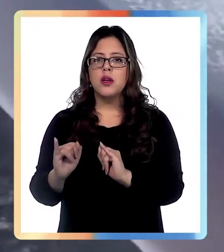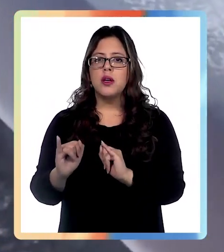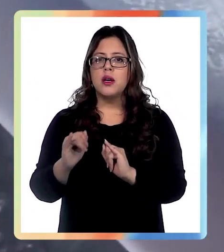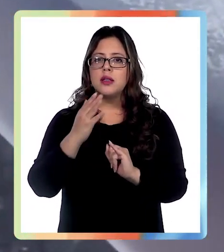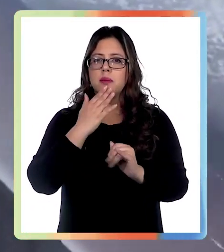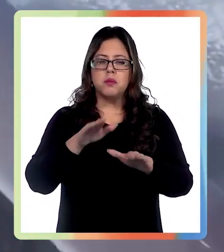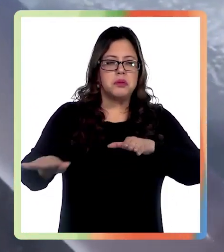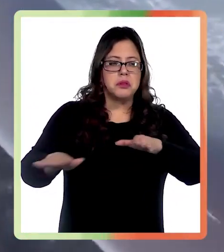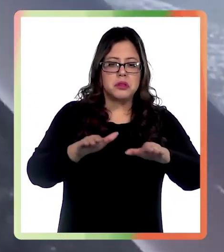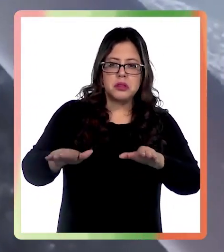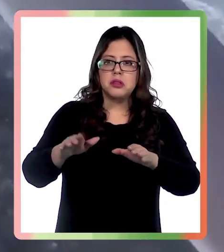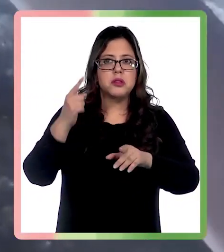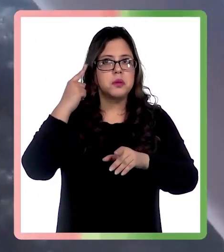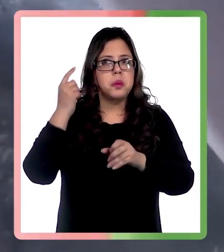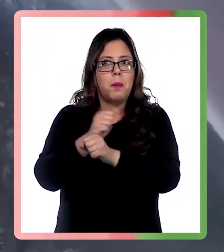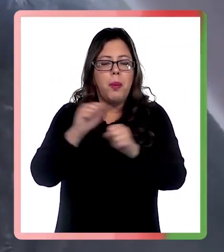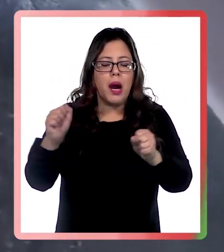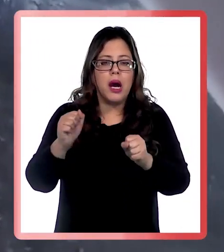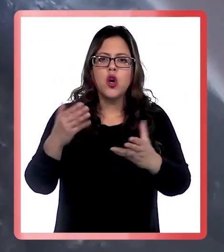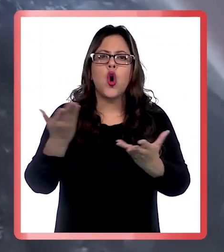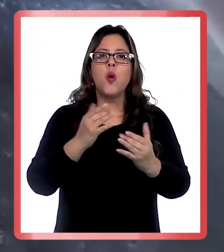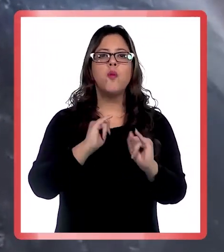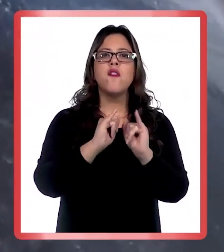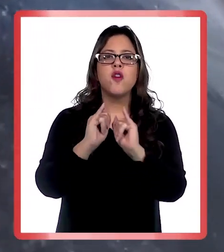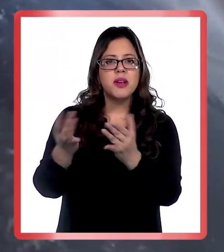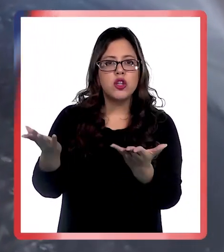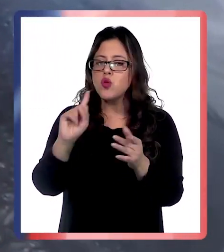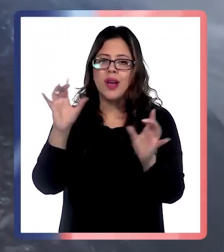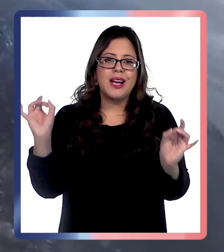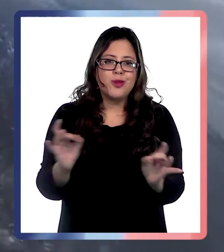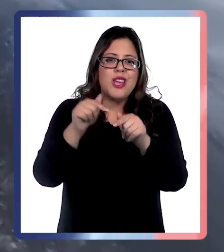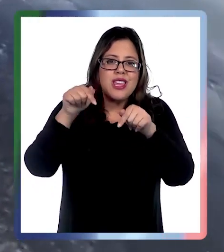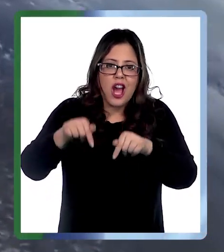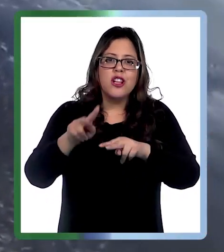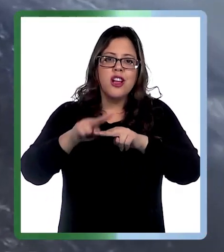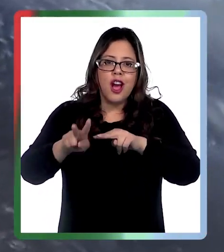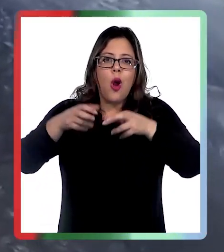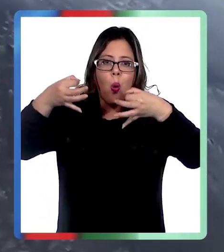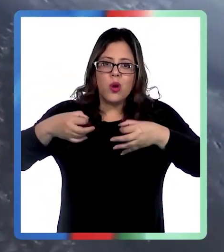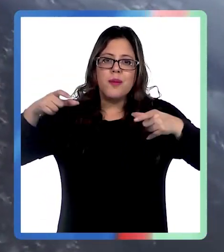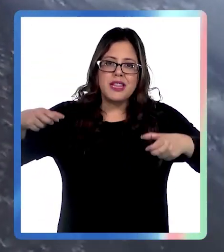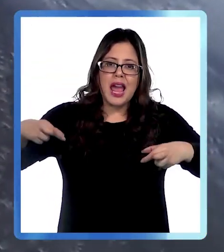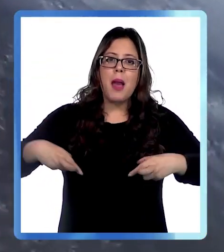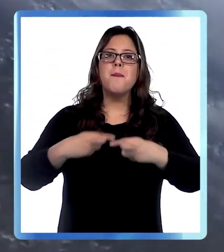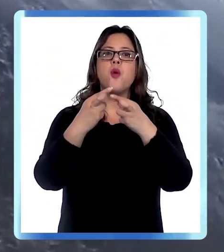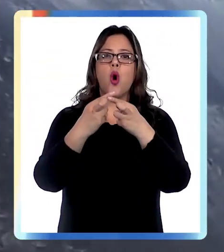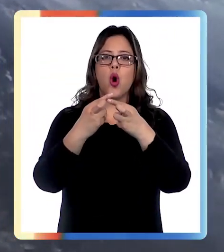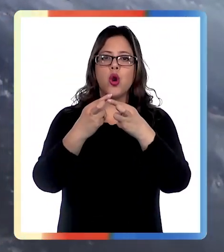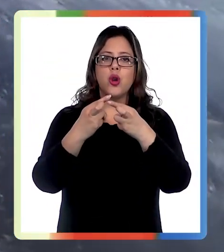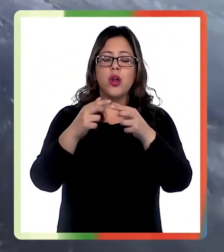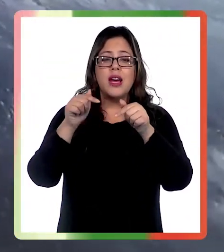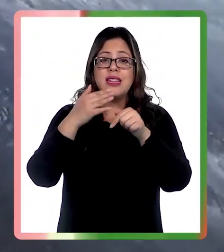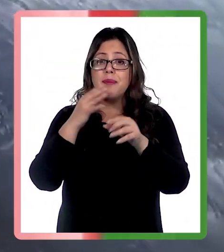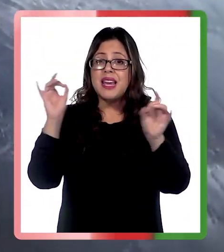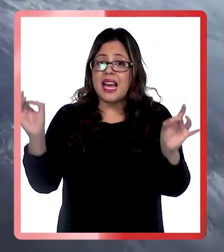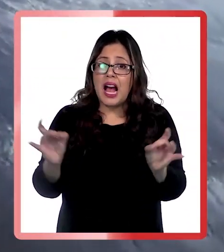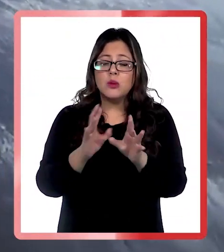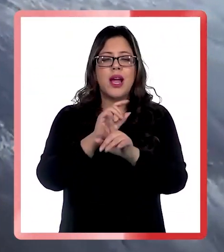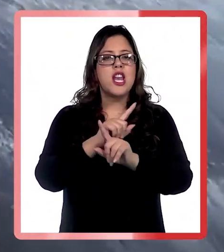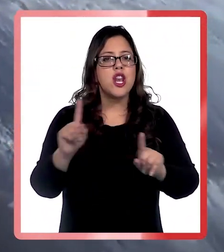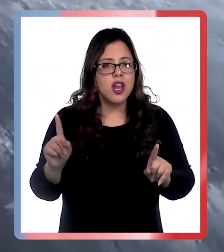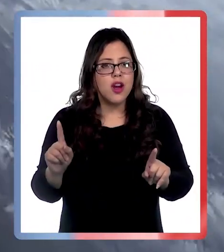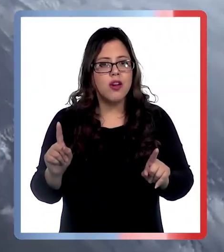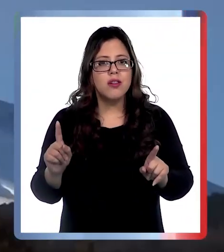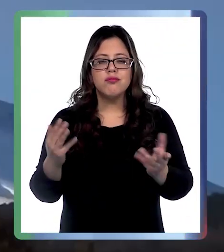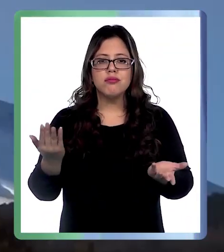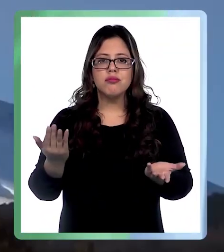reportes un evento un cismo una explosión Cómo comunicamos no es casualidad que lo estemos haciendo en pucón hoy y no